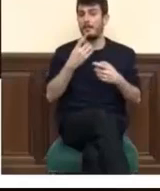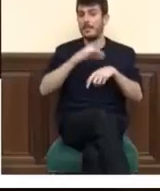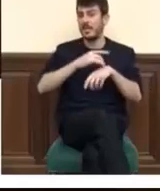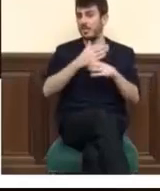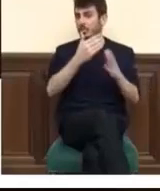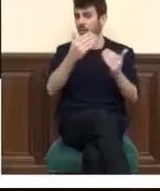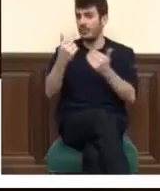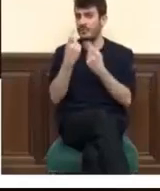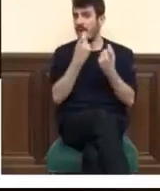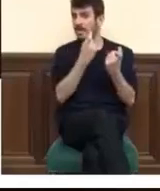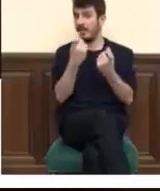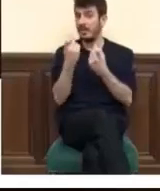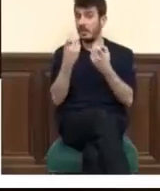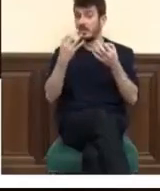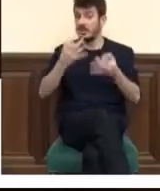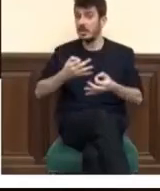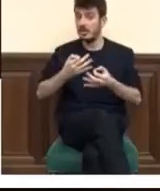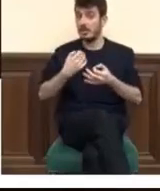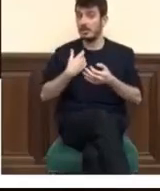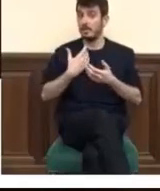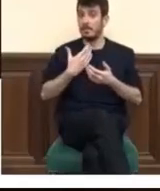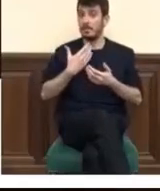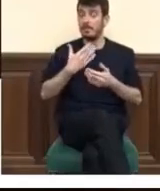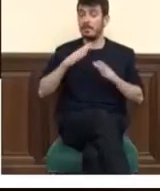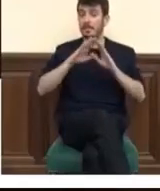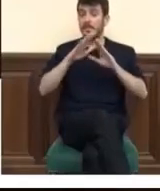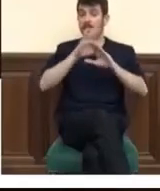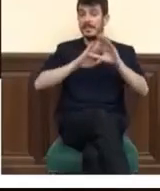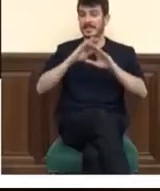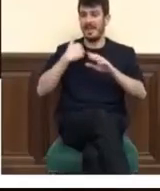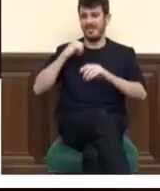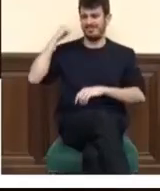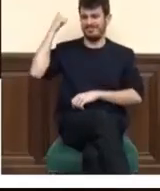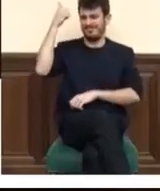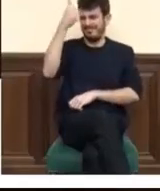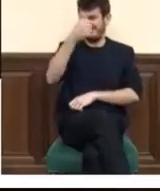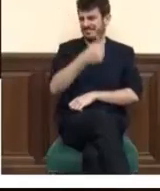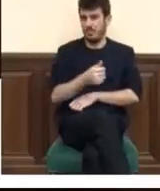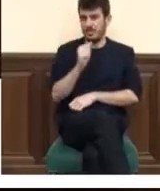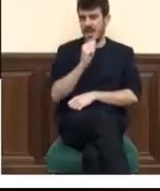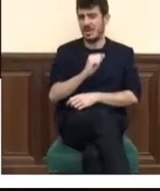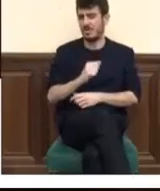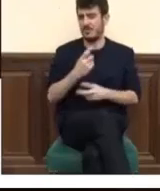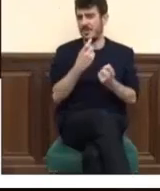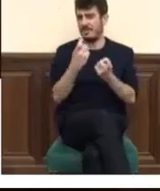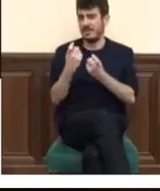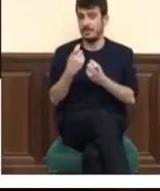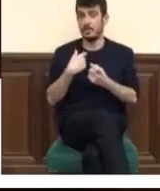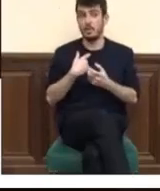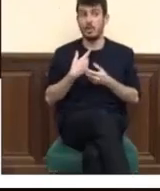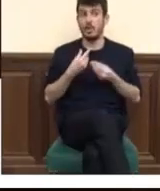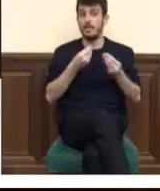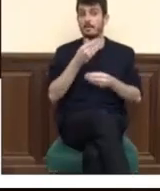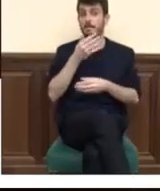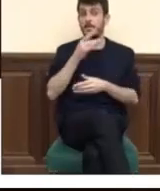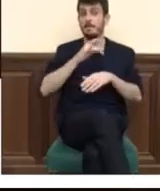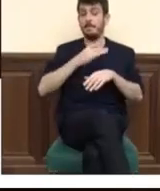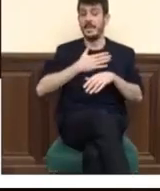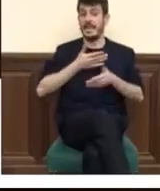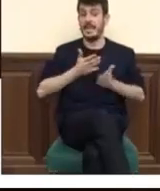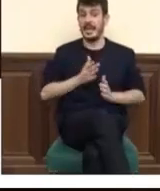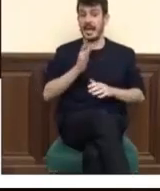médicos y profesionales de la salud en la Comunidad de Madrid es que faltan desde hace muchísimos años. Yo he llevado a mi hija a la pediatra y la he